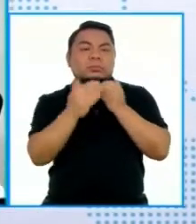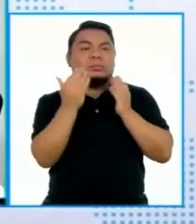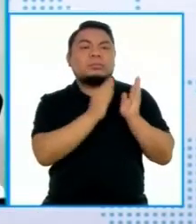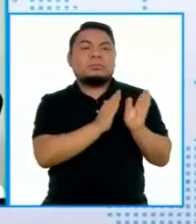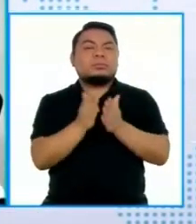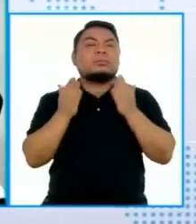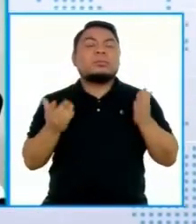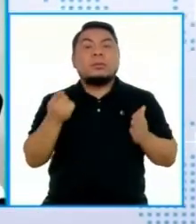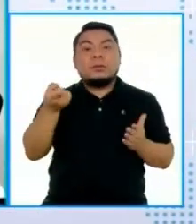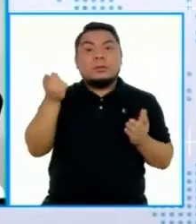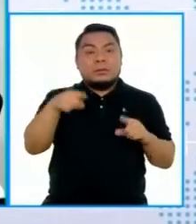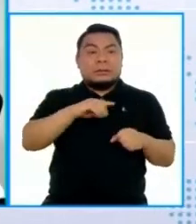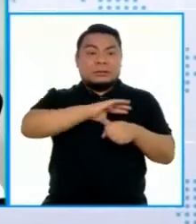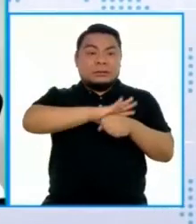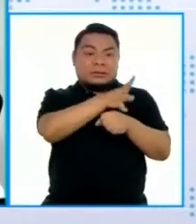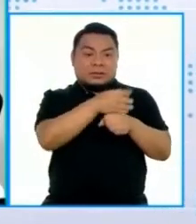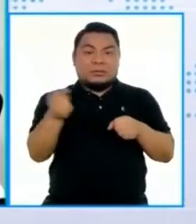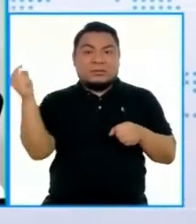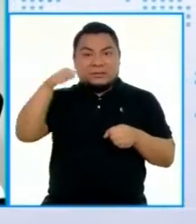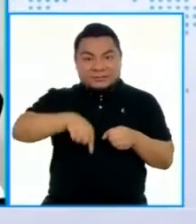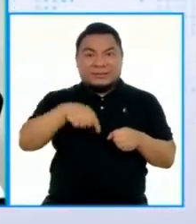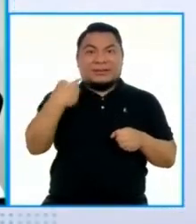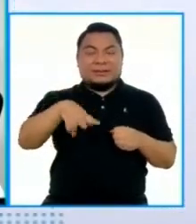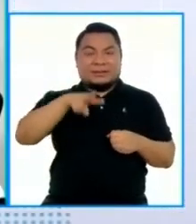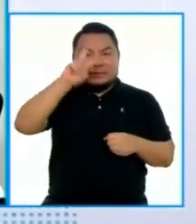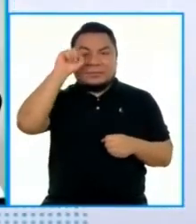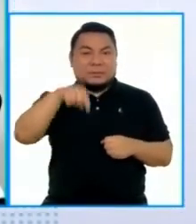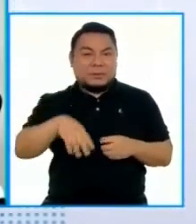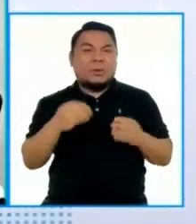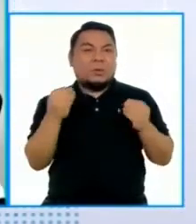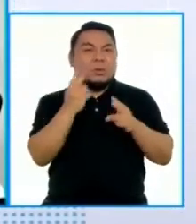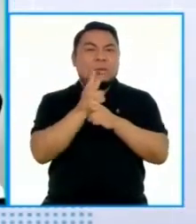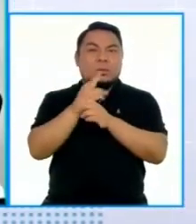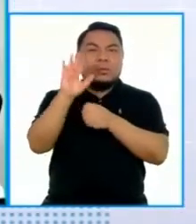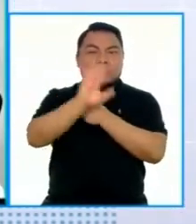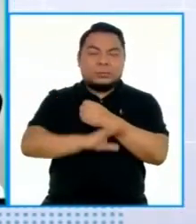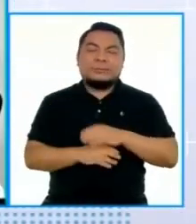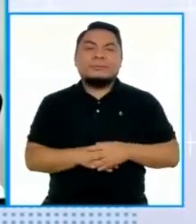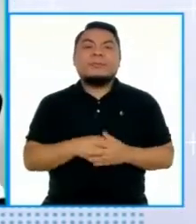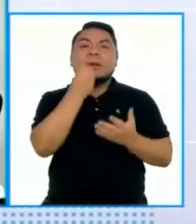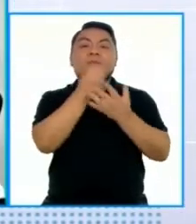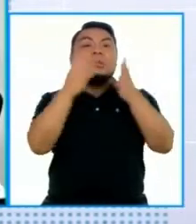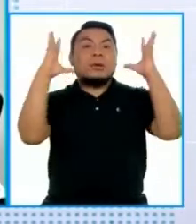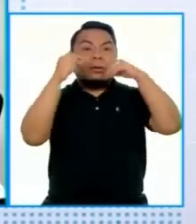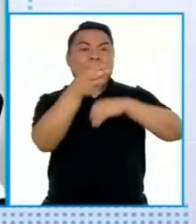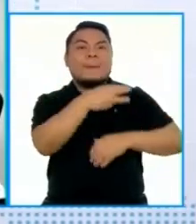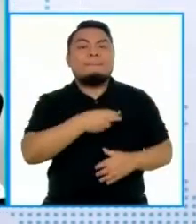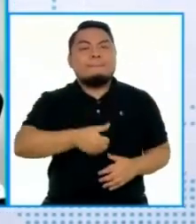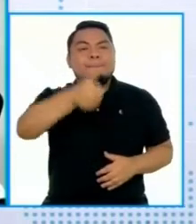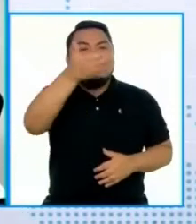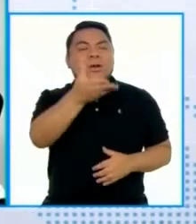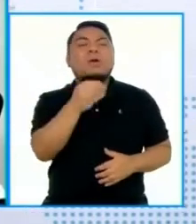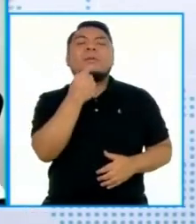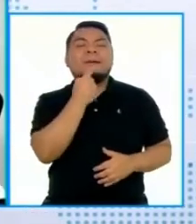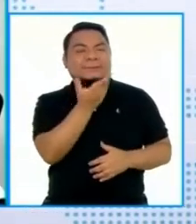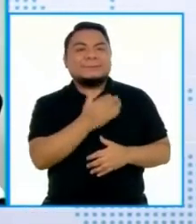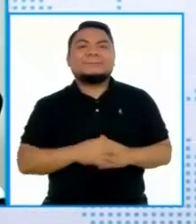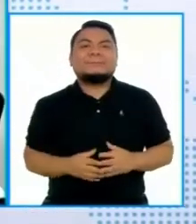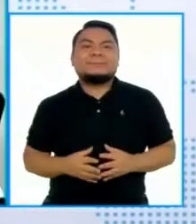propósito de la confirmación de la presencia de la nueva variante del COVID-19 en nuestro país. Muy buenas noches, ministra, señora presidenta, ¿qué tal? ¿Cómo